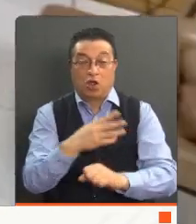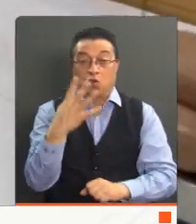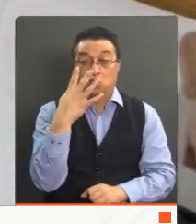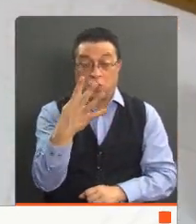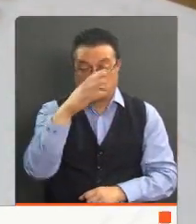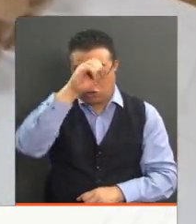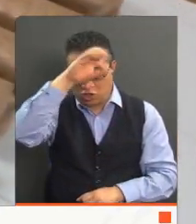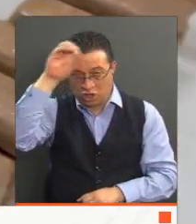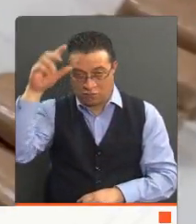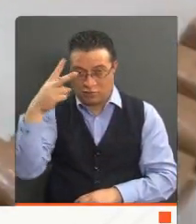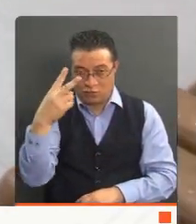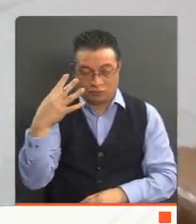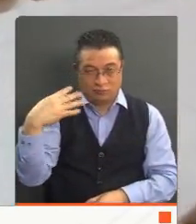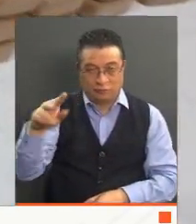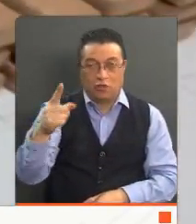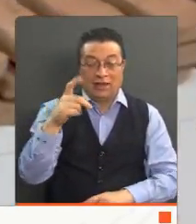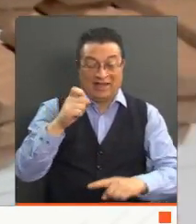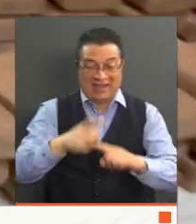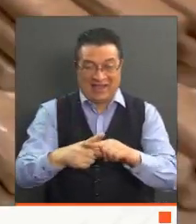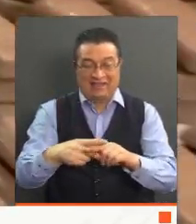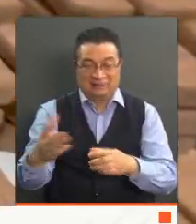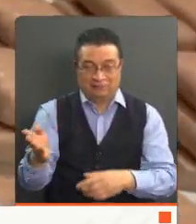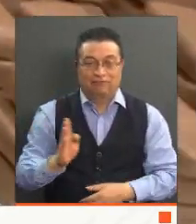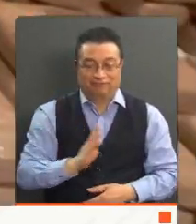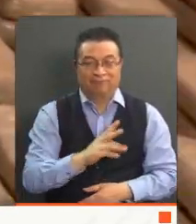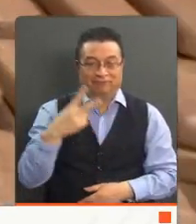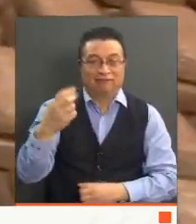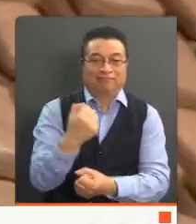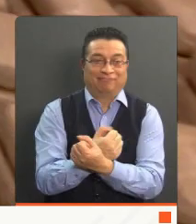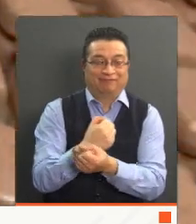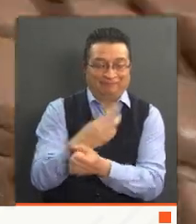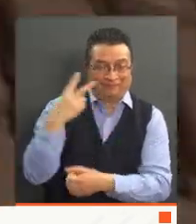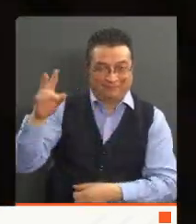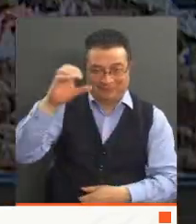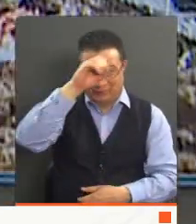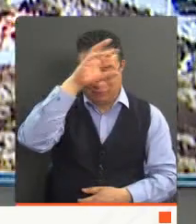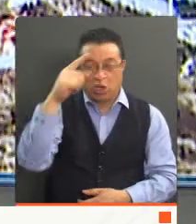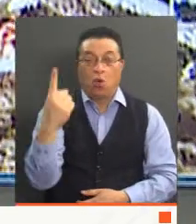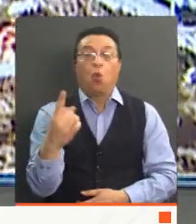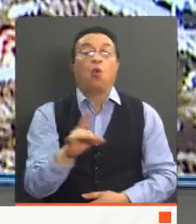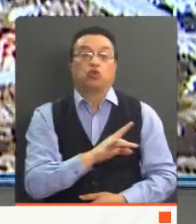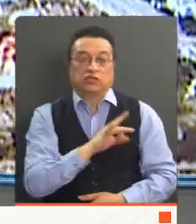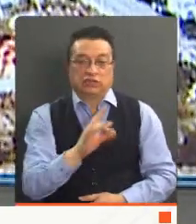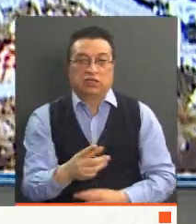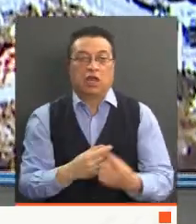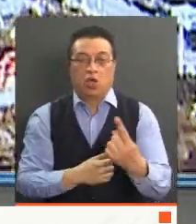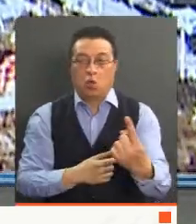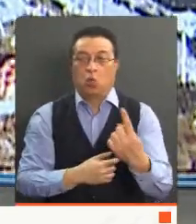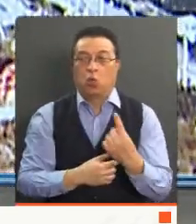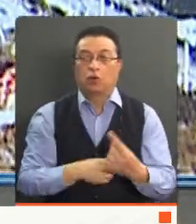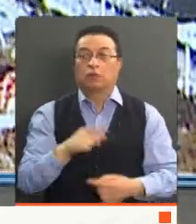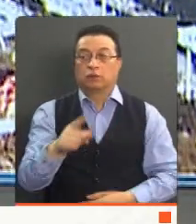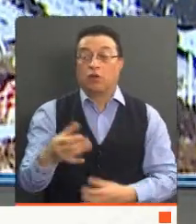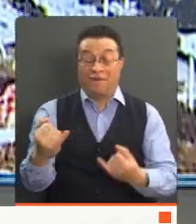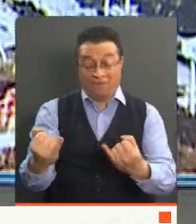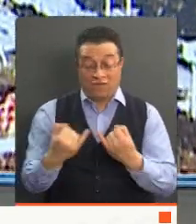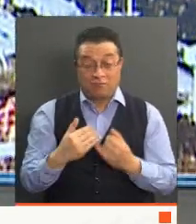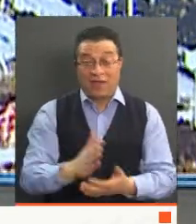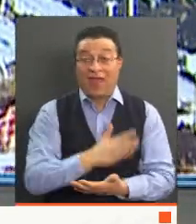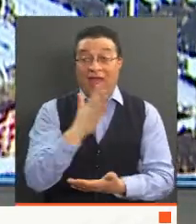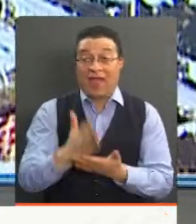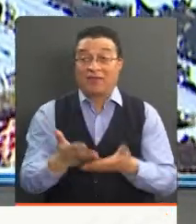uno de ellos es miembro de la policía de ese país y un chileno la información que tenemos hasta el día de hoy es que los